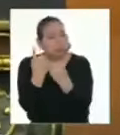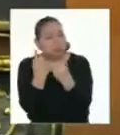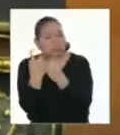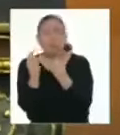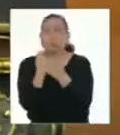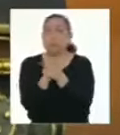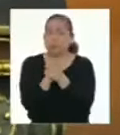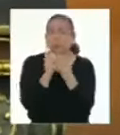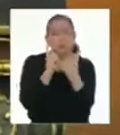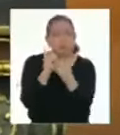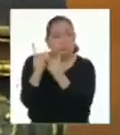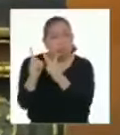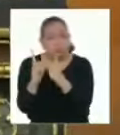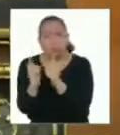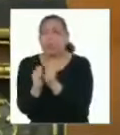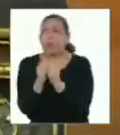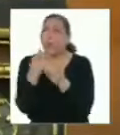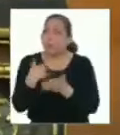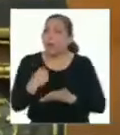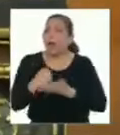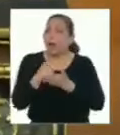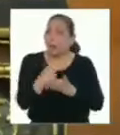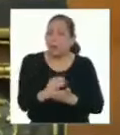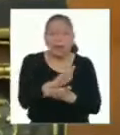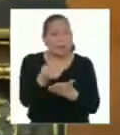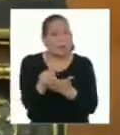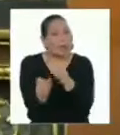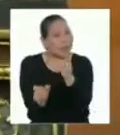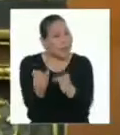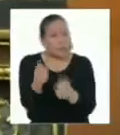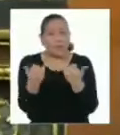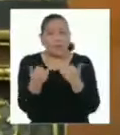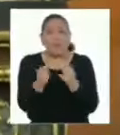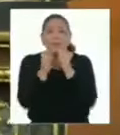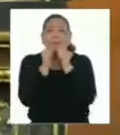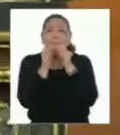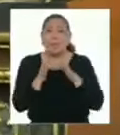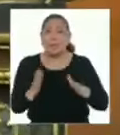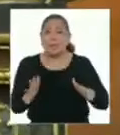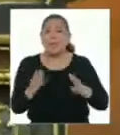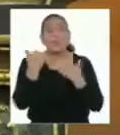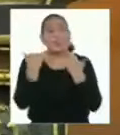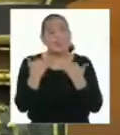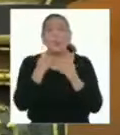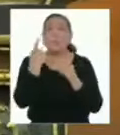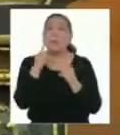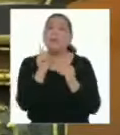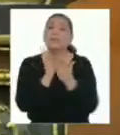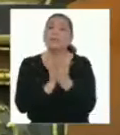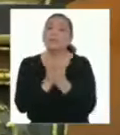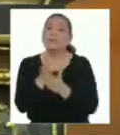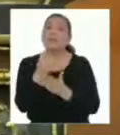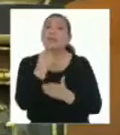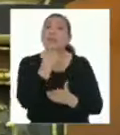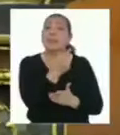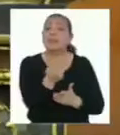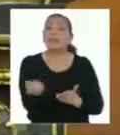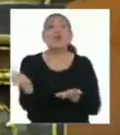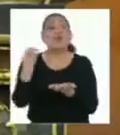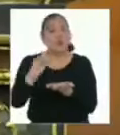apreciarnos, reconocernos y ayudarnos. Que esta bendición sea para que a través de